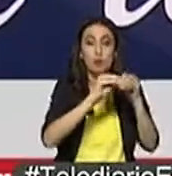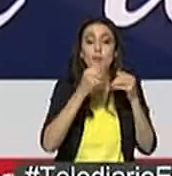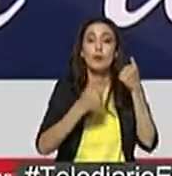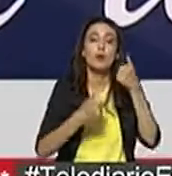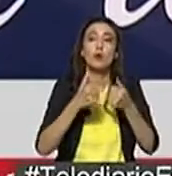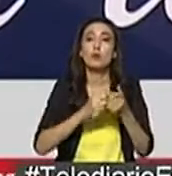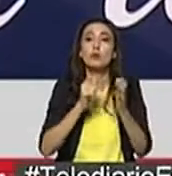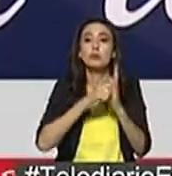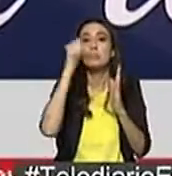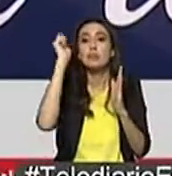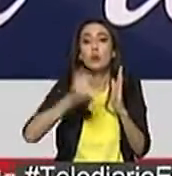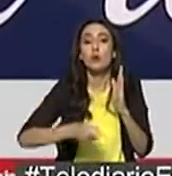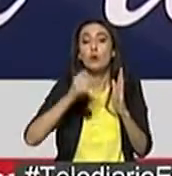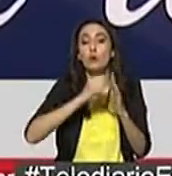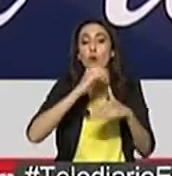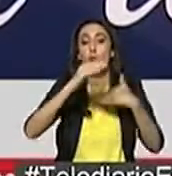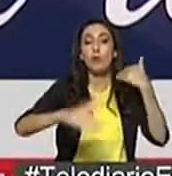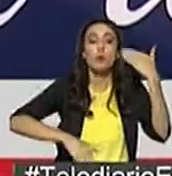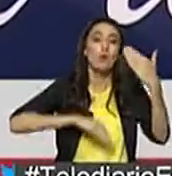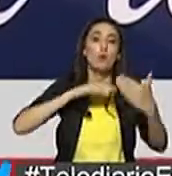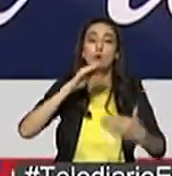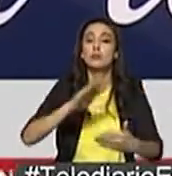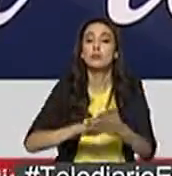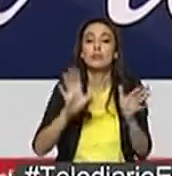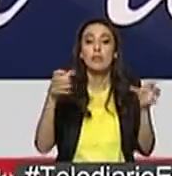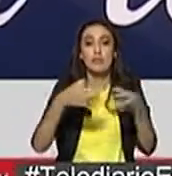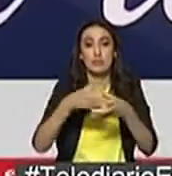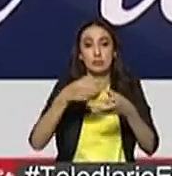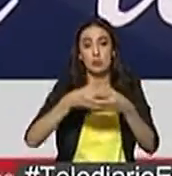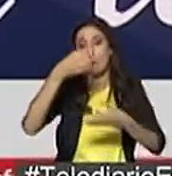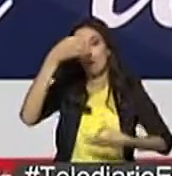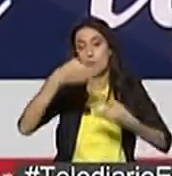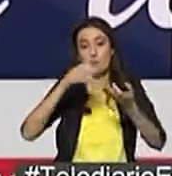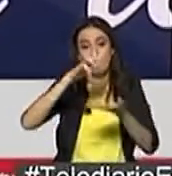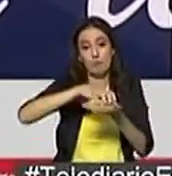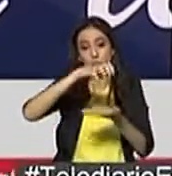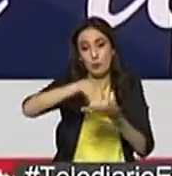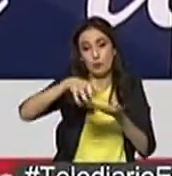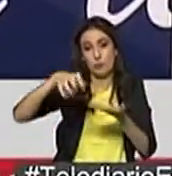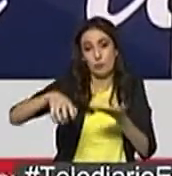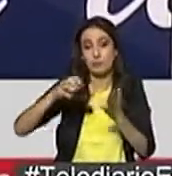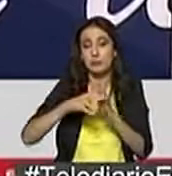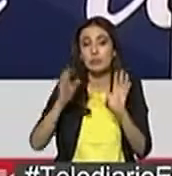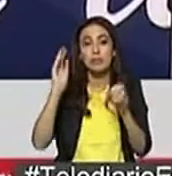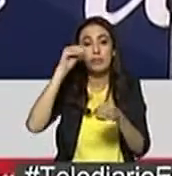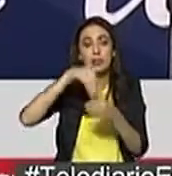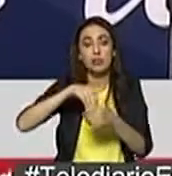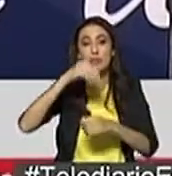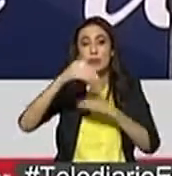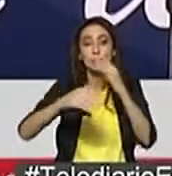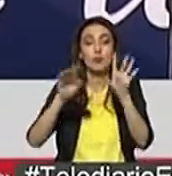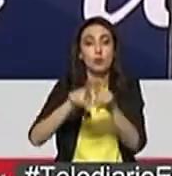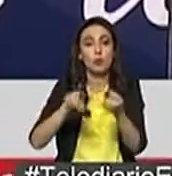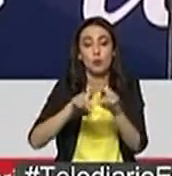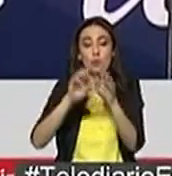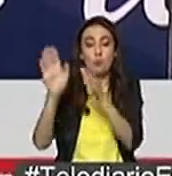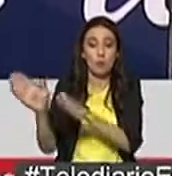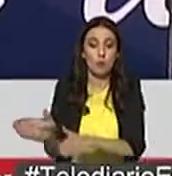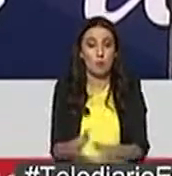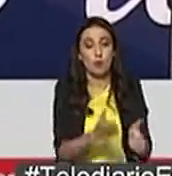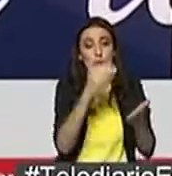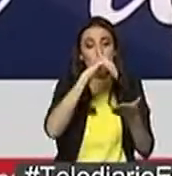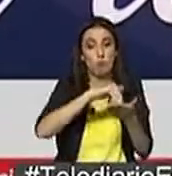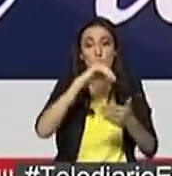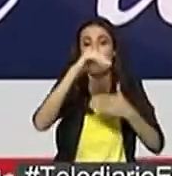los jueces y juezas de las cortes provinciales, así como de los tribunales contencioso administrativo